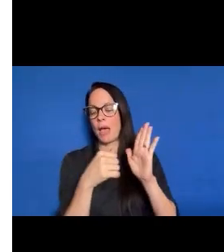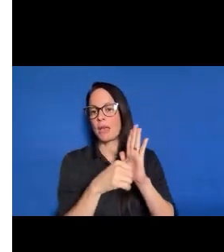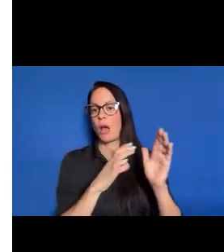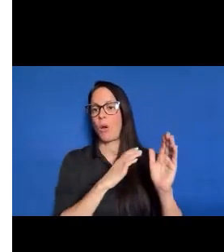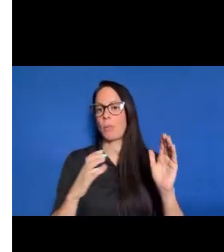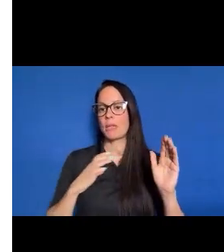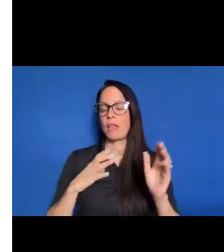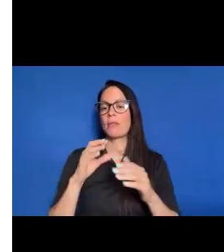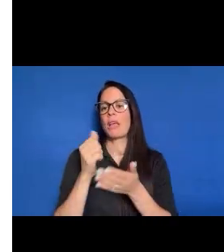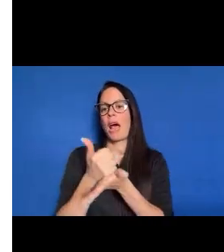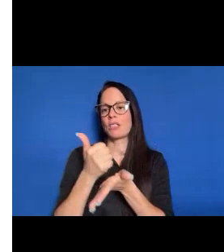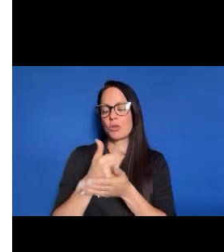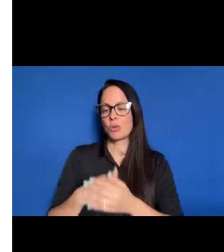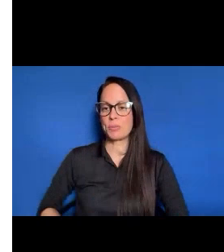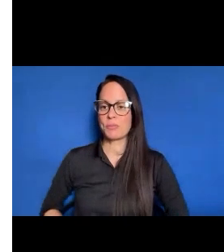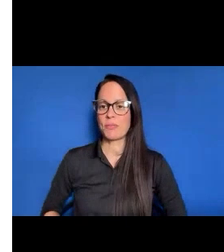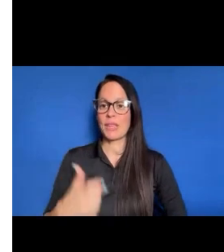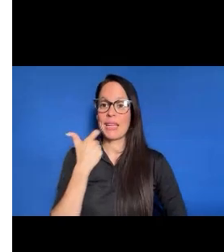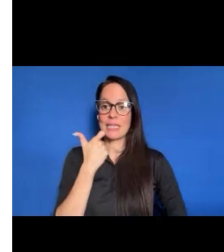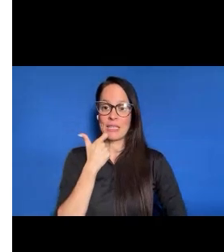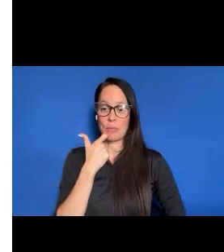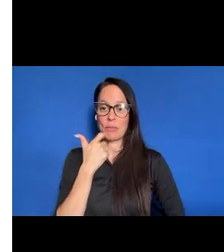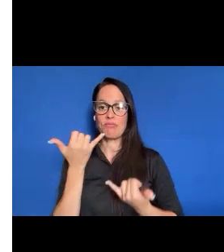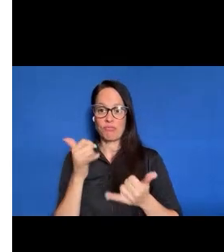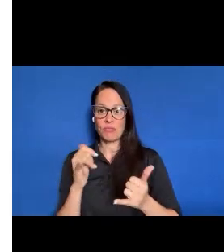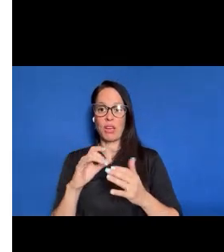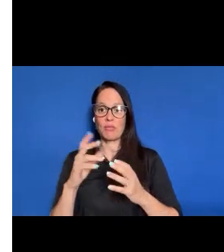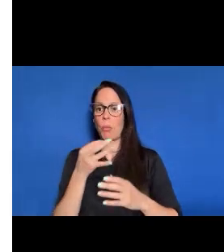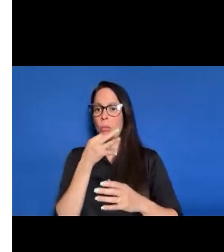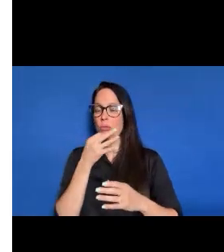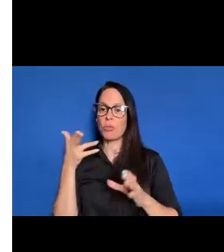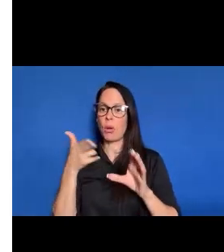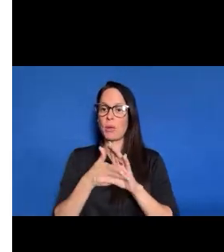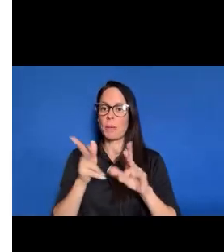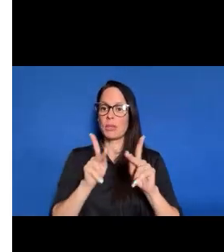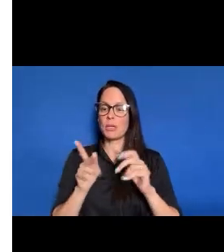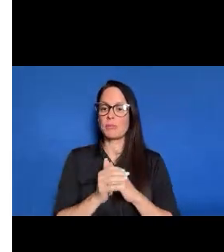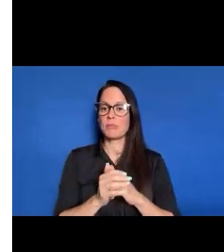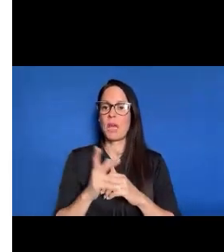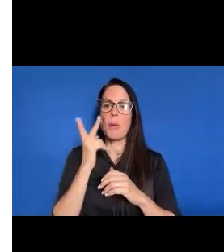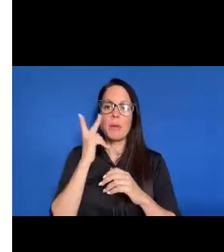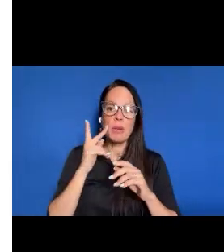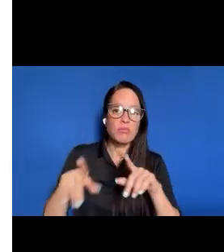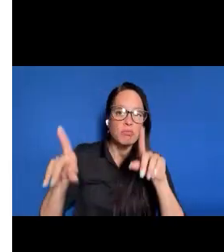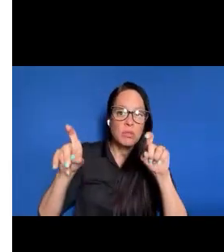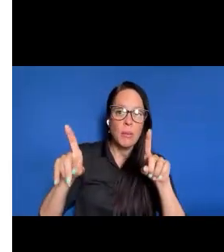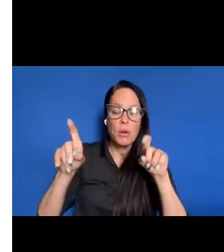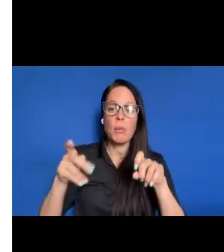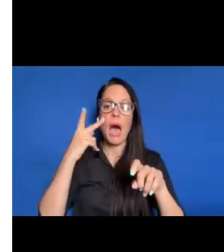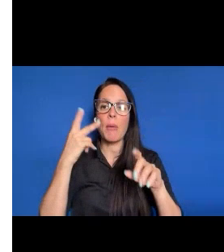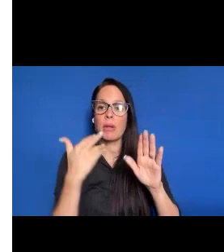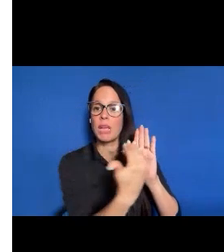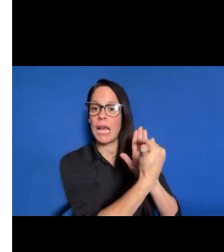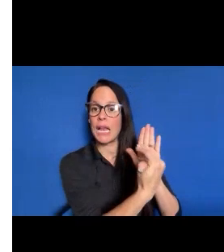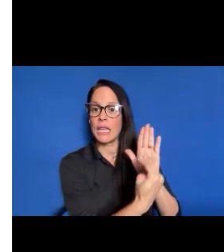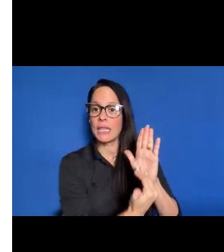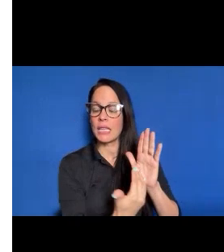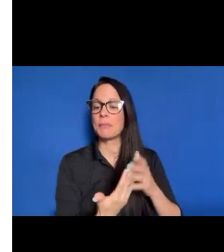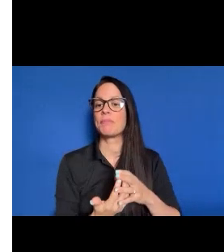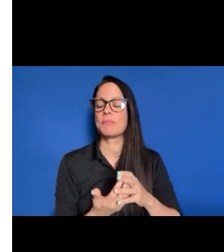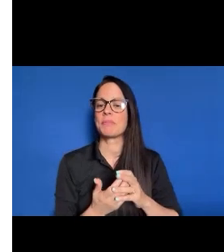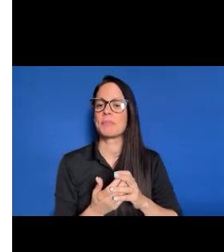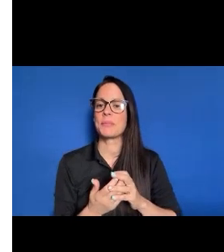mencioné, tengo acá el saludo y se está incorporando. Voy a hacer una comprobación de quórum, así que haré un pase de lista, por favor, mencionar